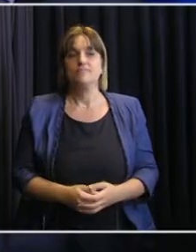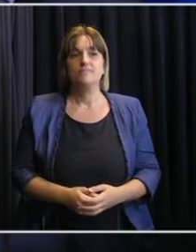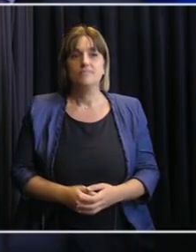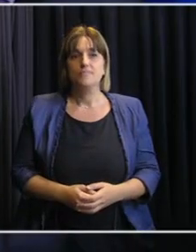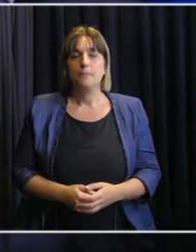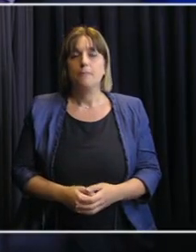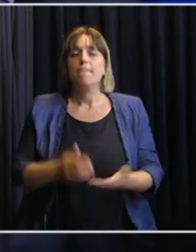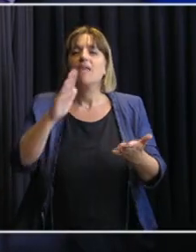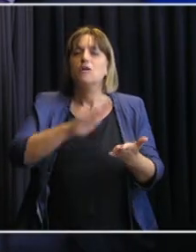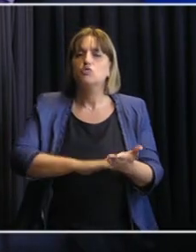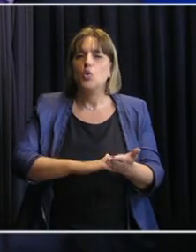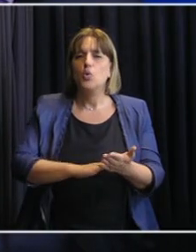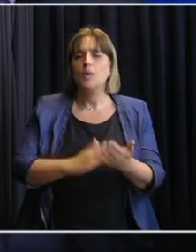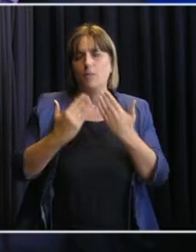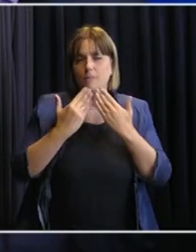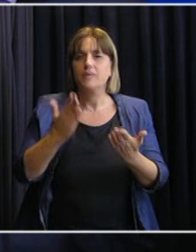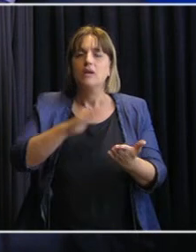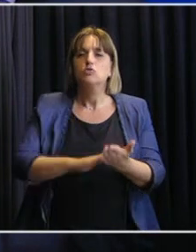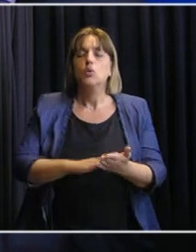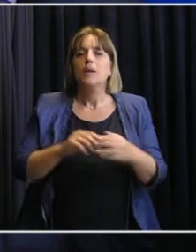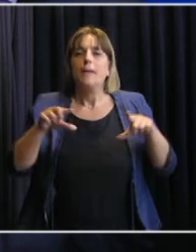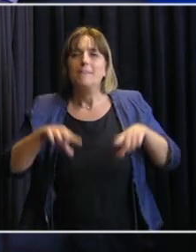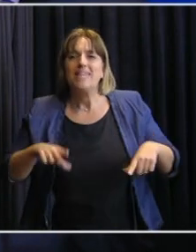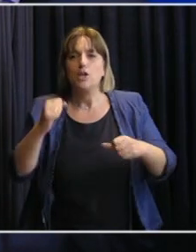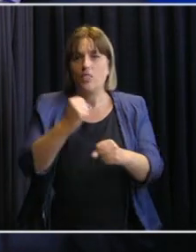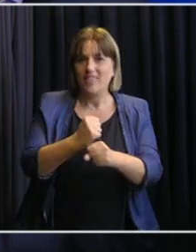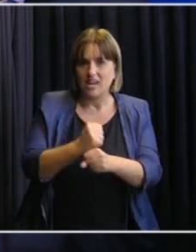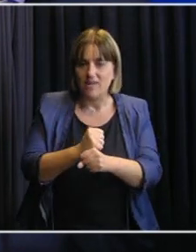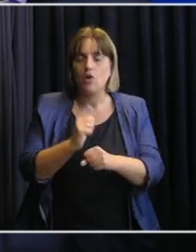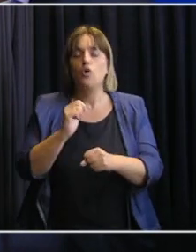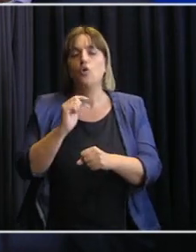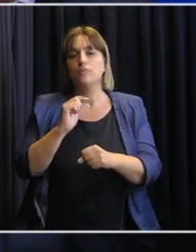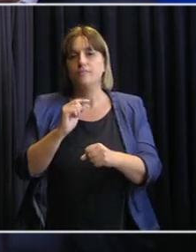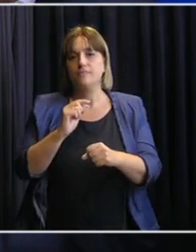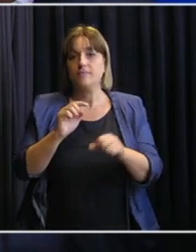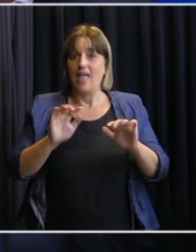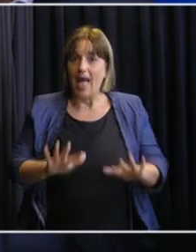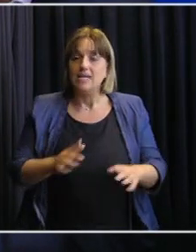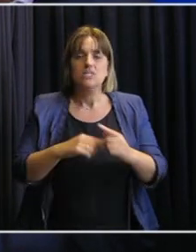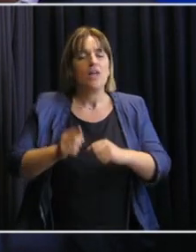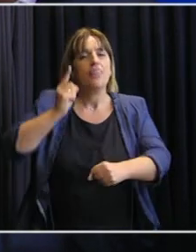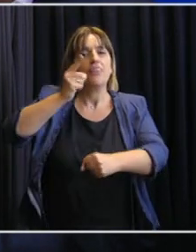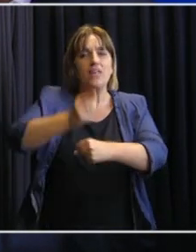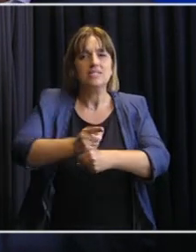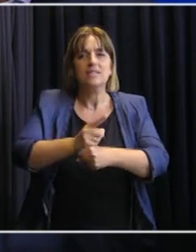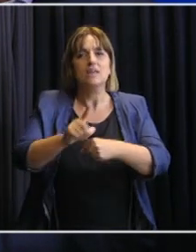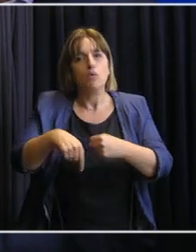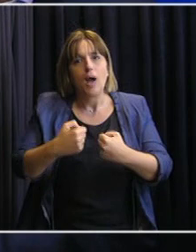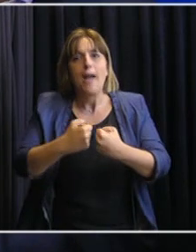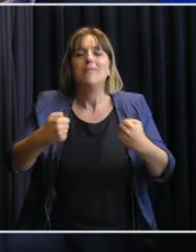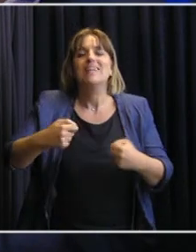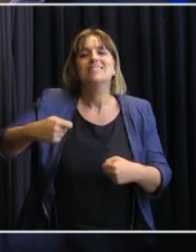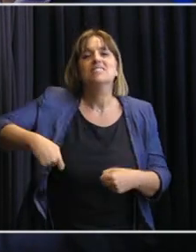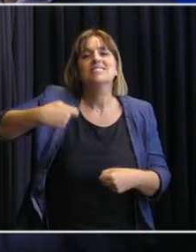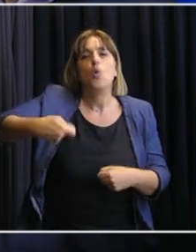Con respecto al Ministerio de Trabajo y Seguridad Social, hemos decidido ampliar el seguro